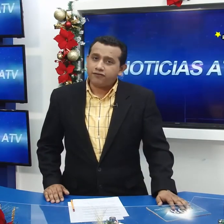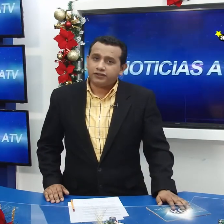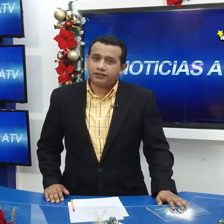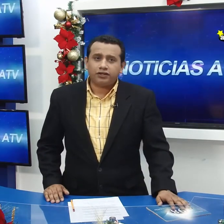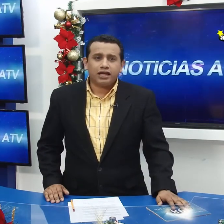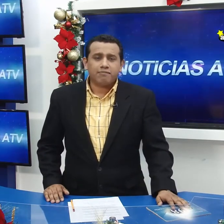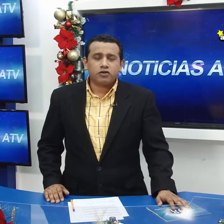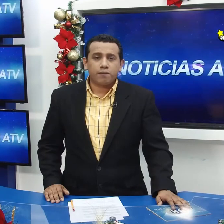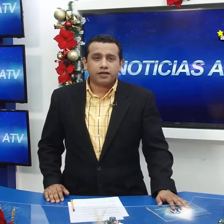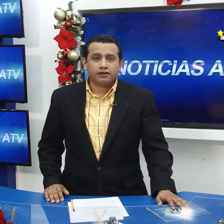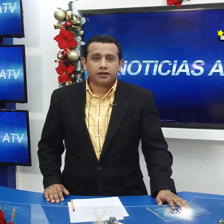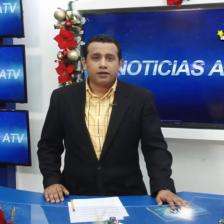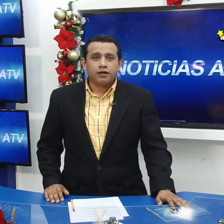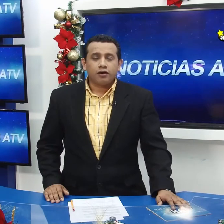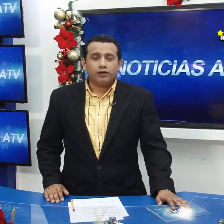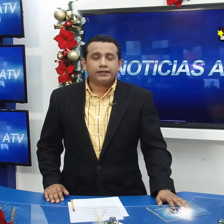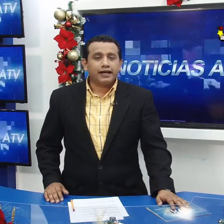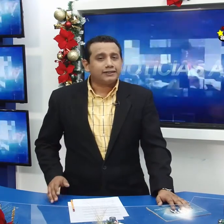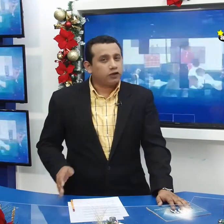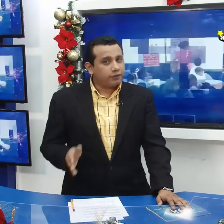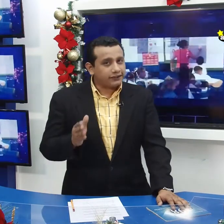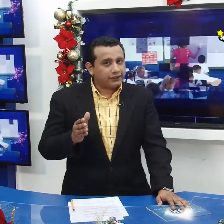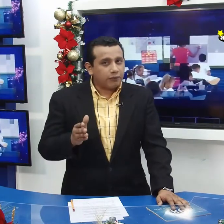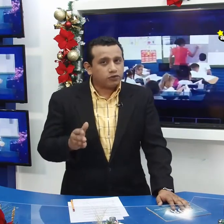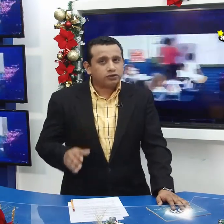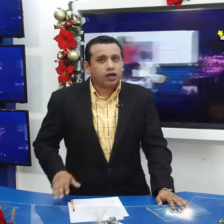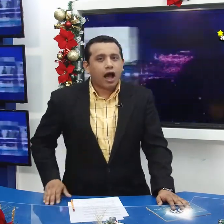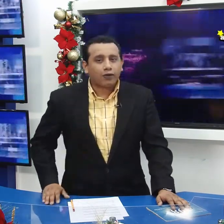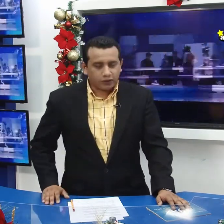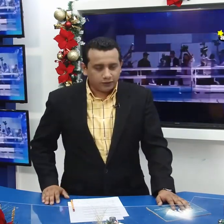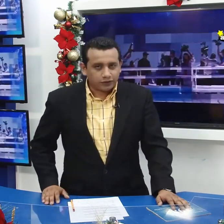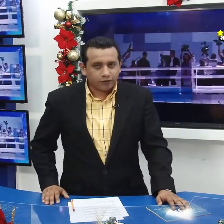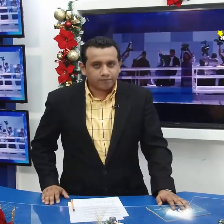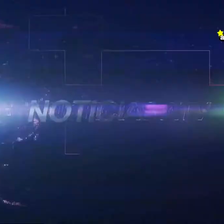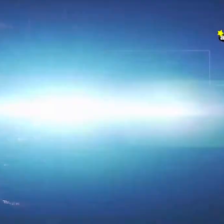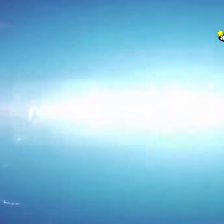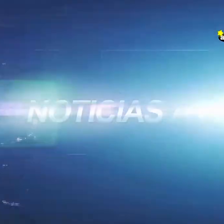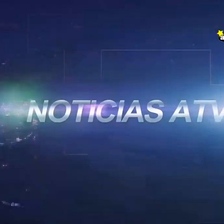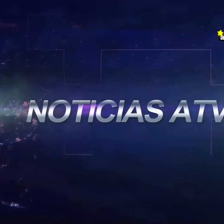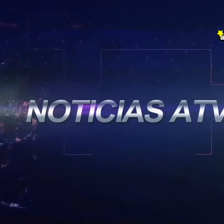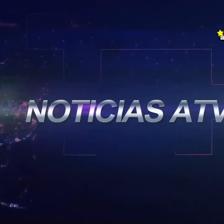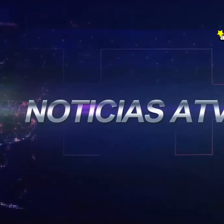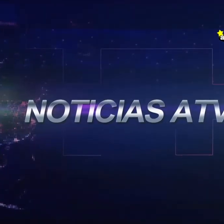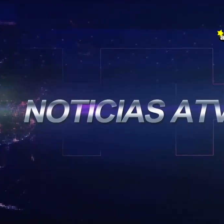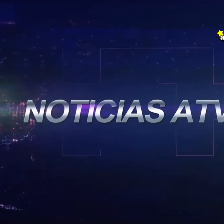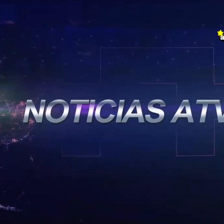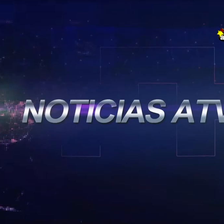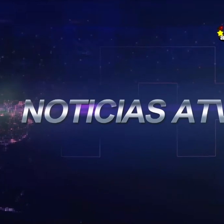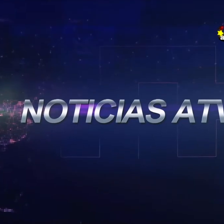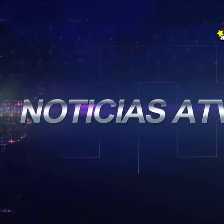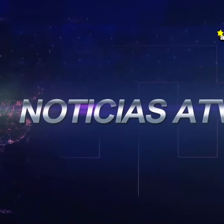y beneficio del medio ambiente. Los detalles se los presentamos a continuación.